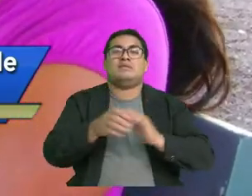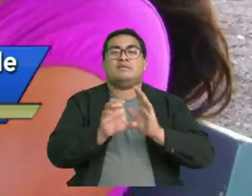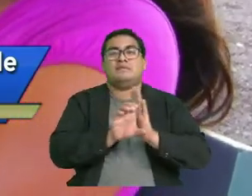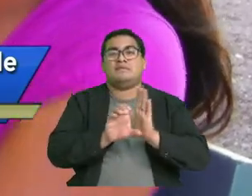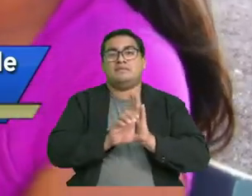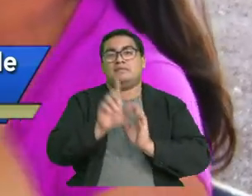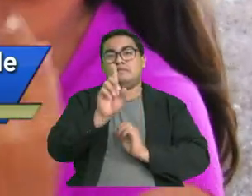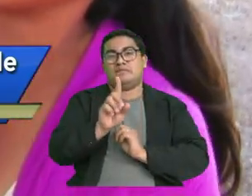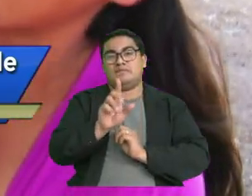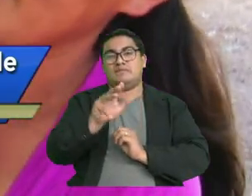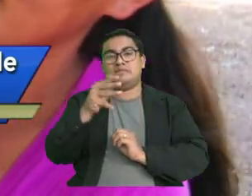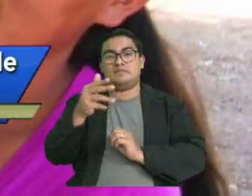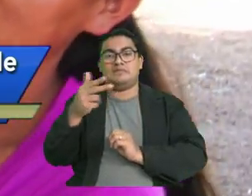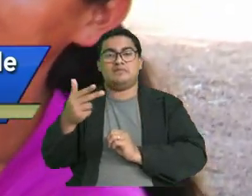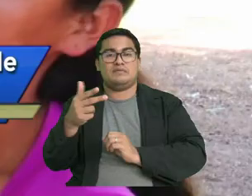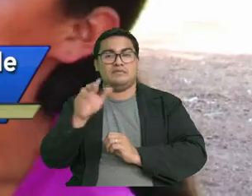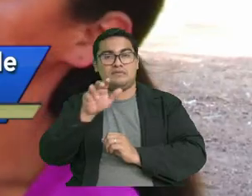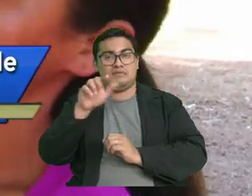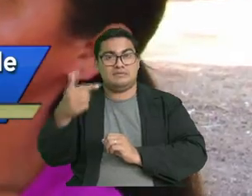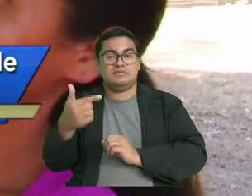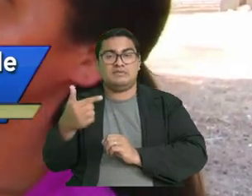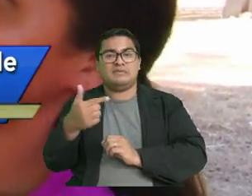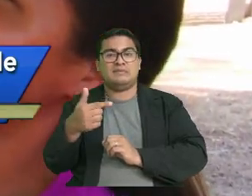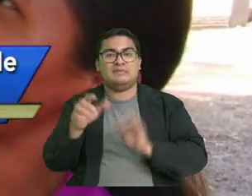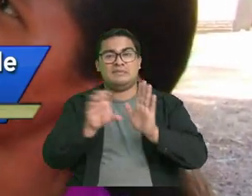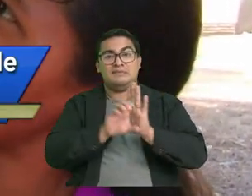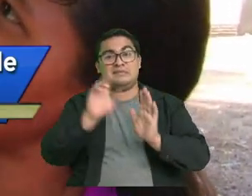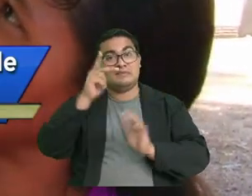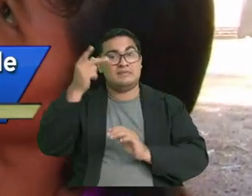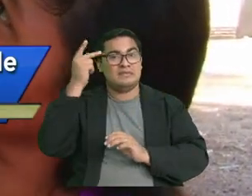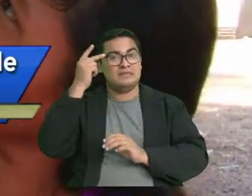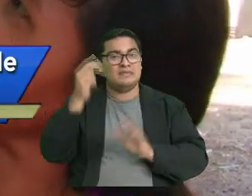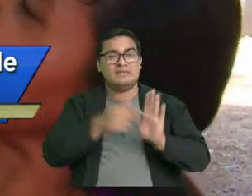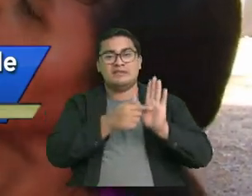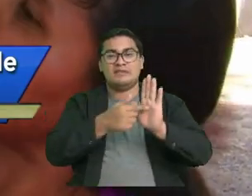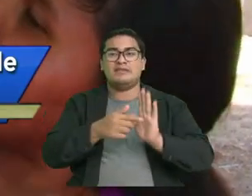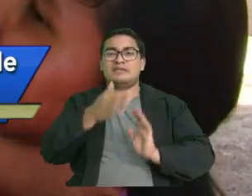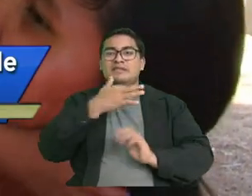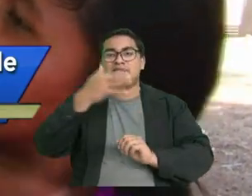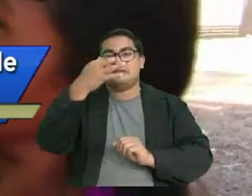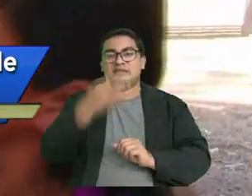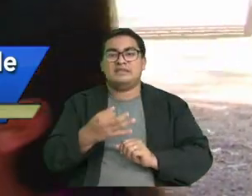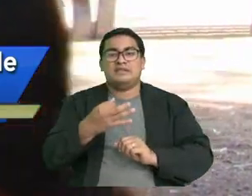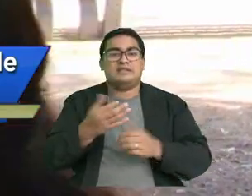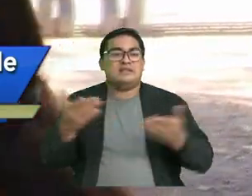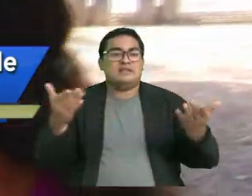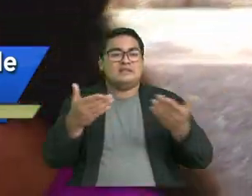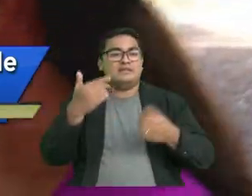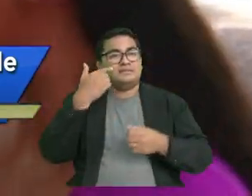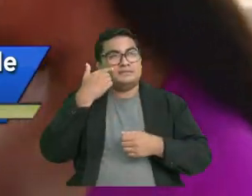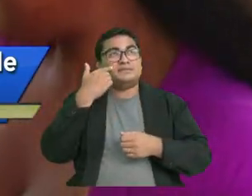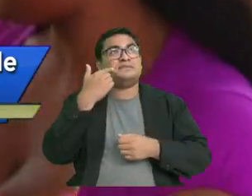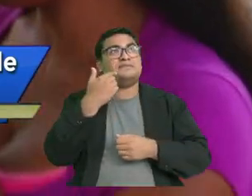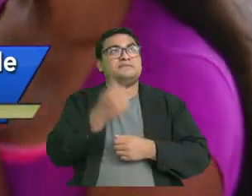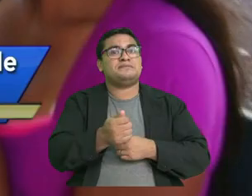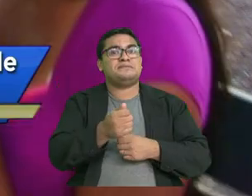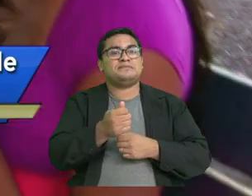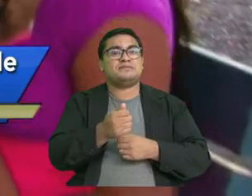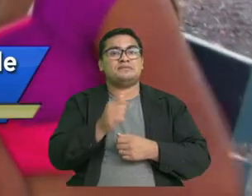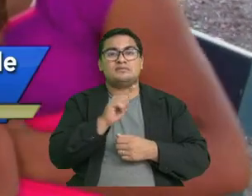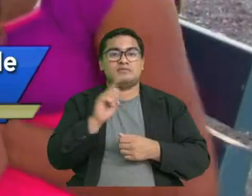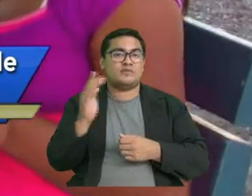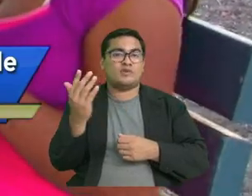de 1987 es la que realmente viene pues a reconocer